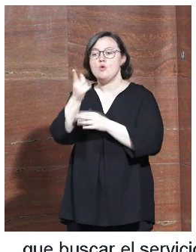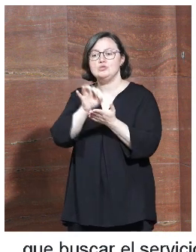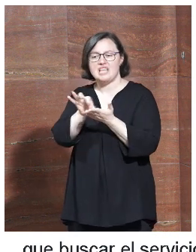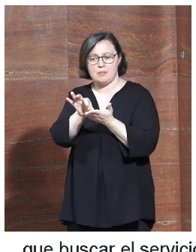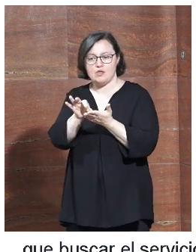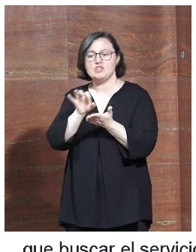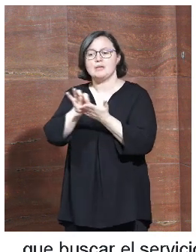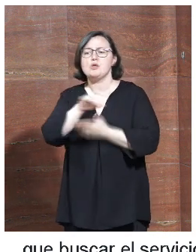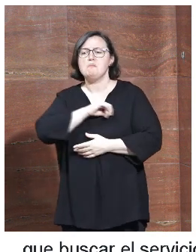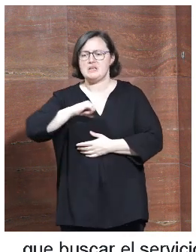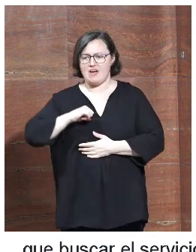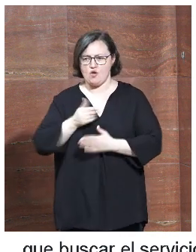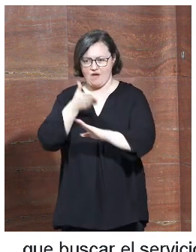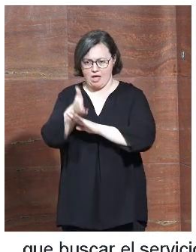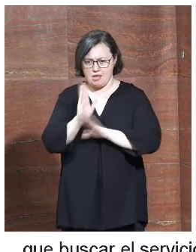servicio privado, ¿no?